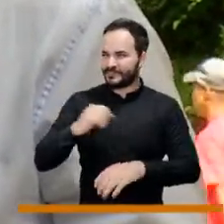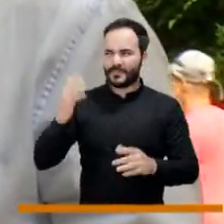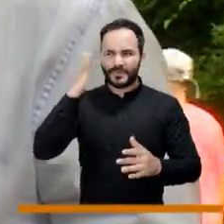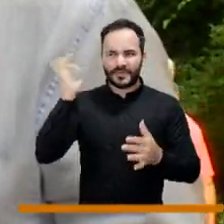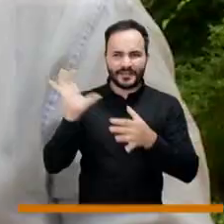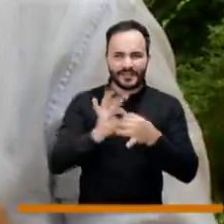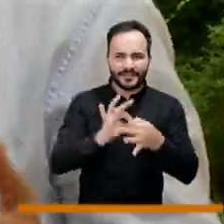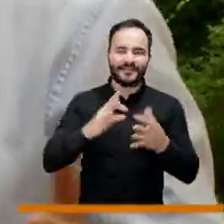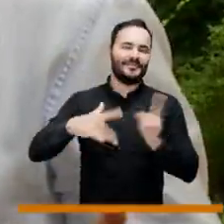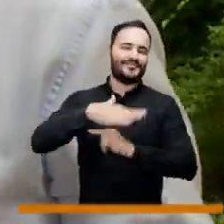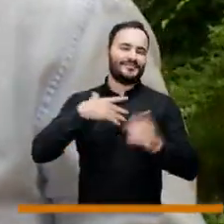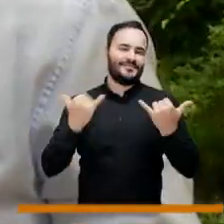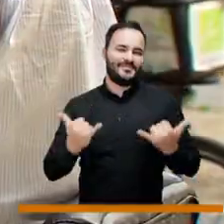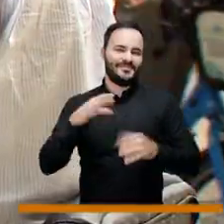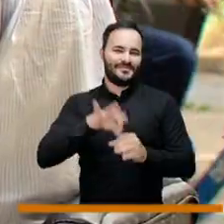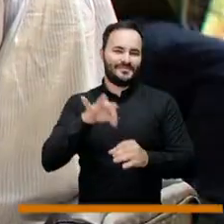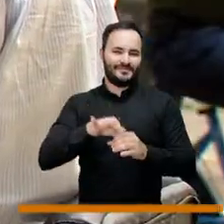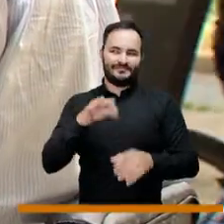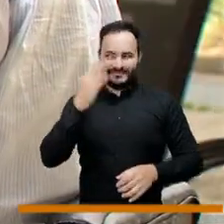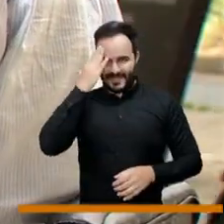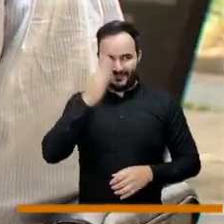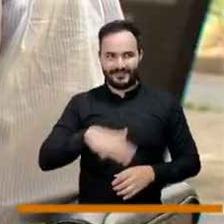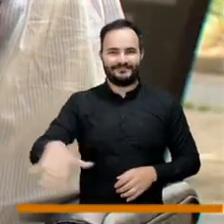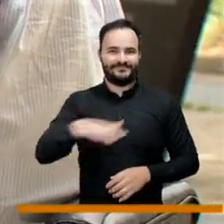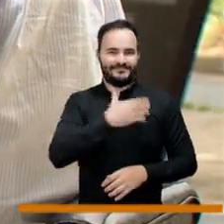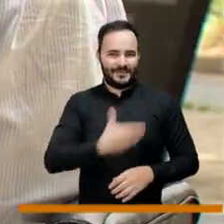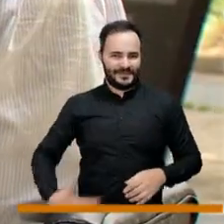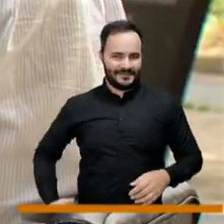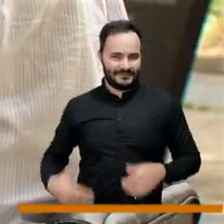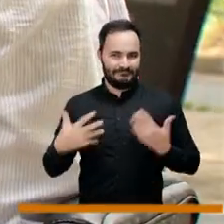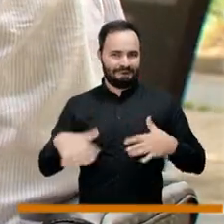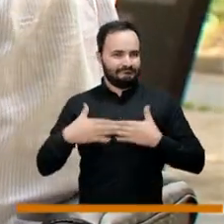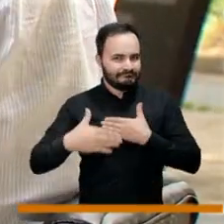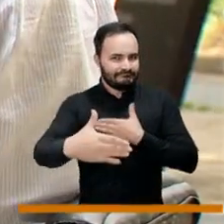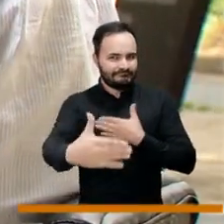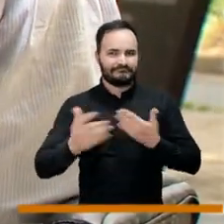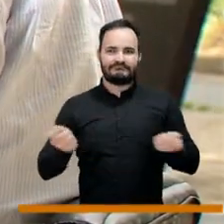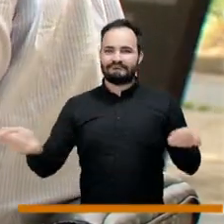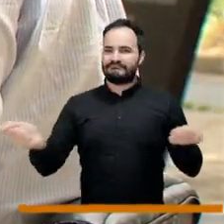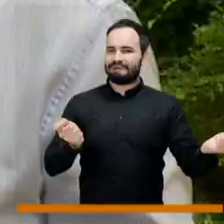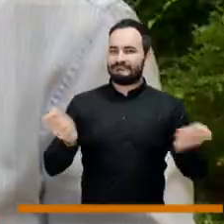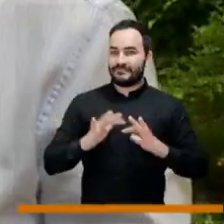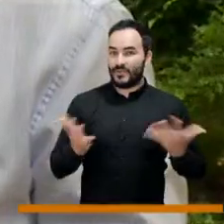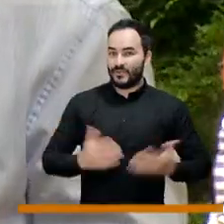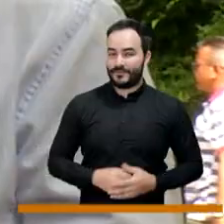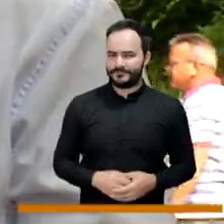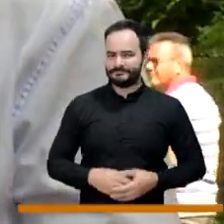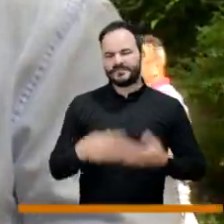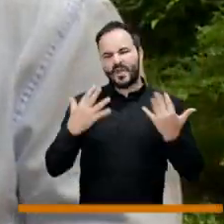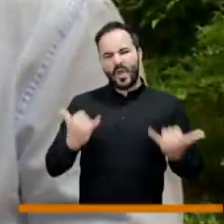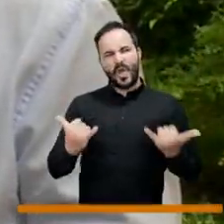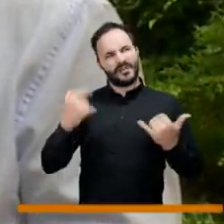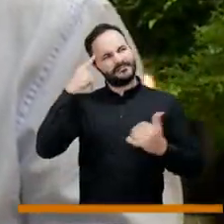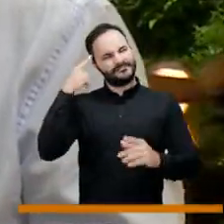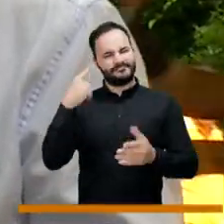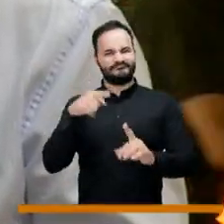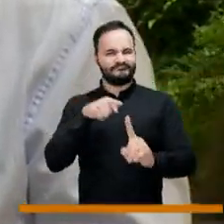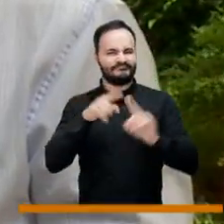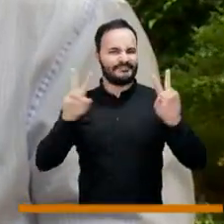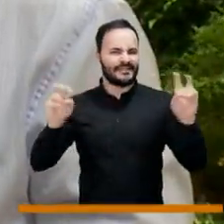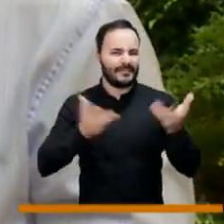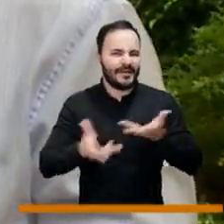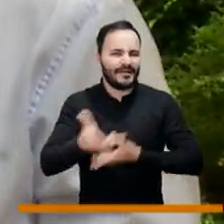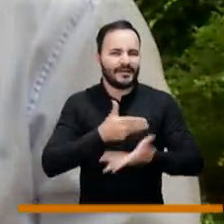futuro del país. Y yo quería que hiciéramos una conversación de cómo un país puede salir adelante o no, cuáles son las mejores formas de